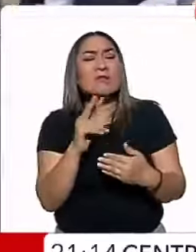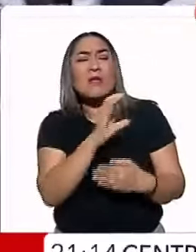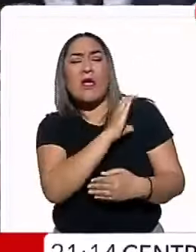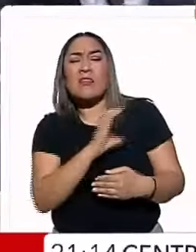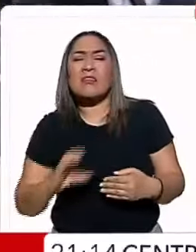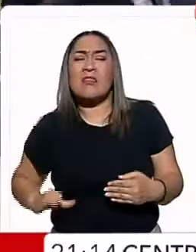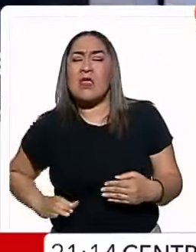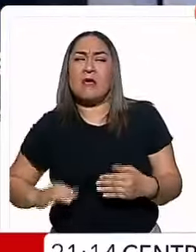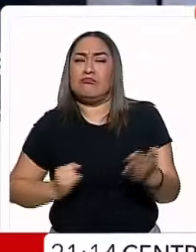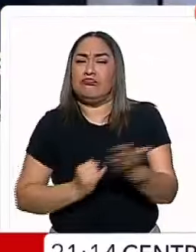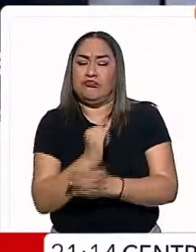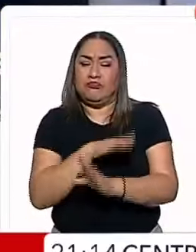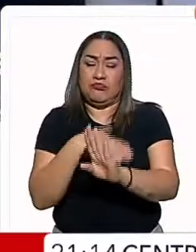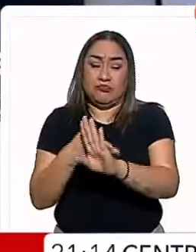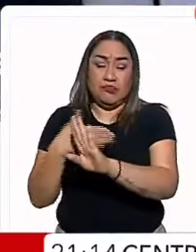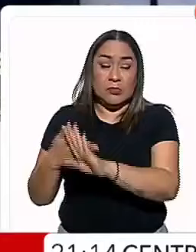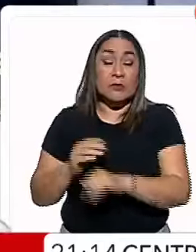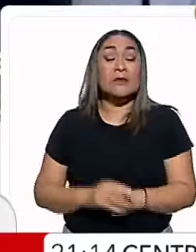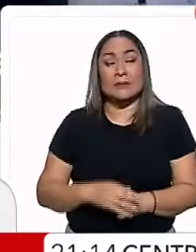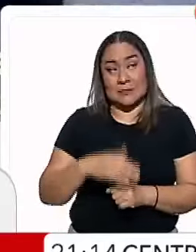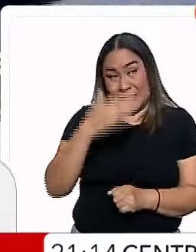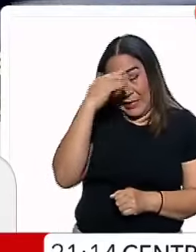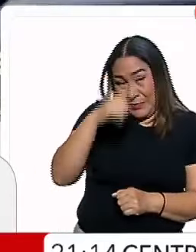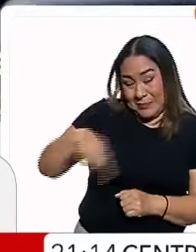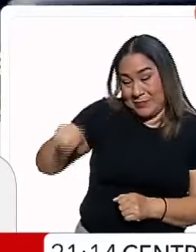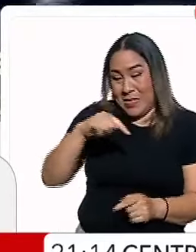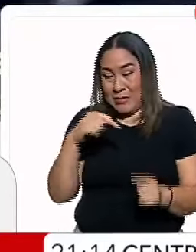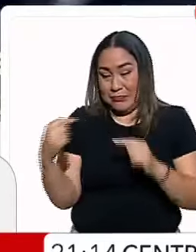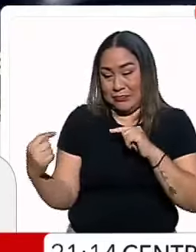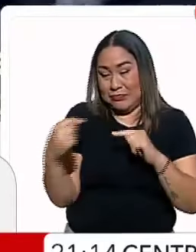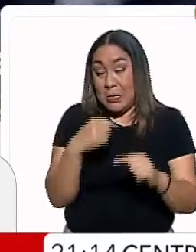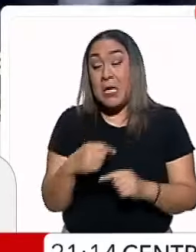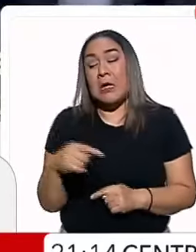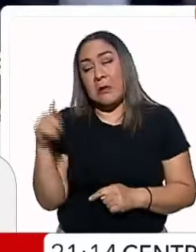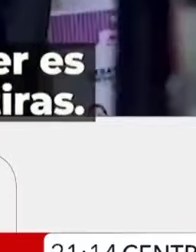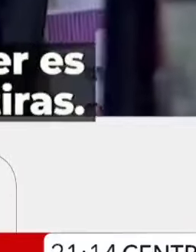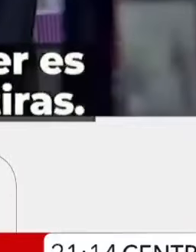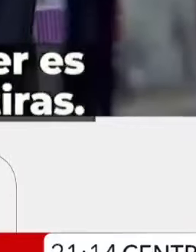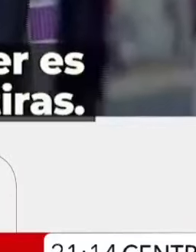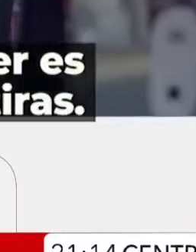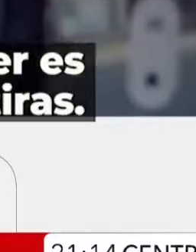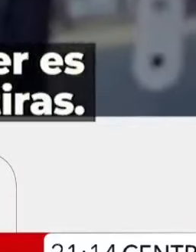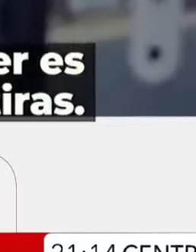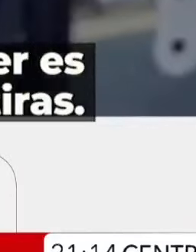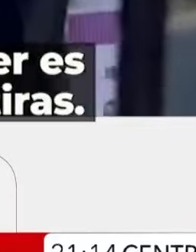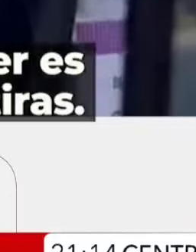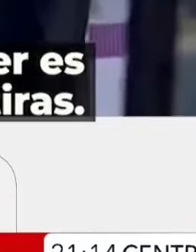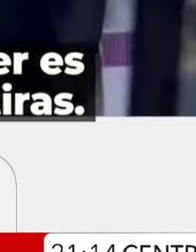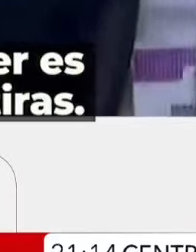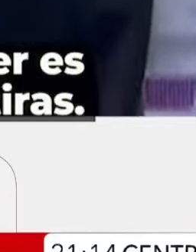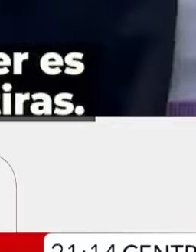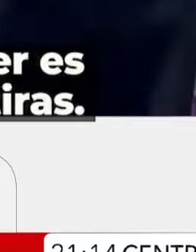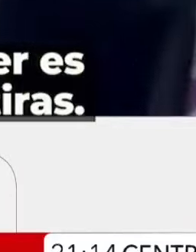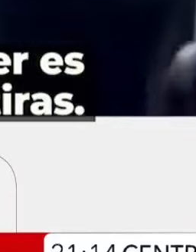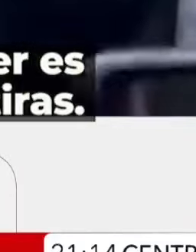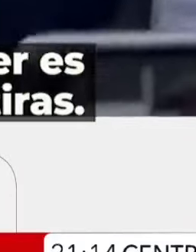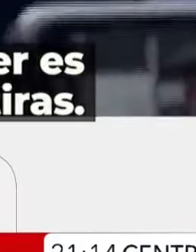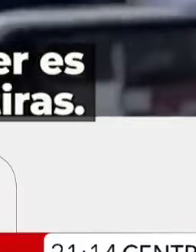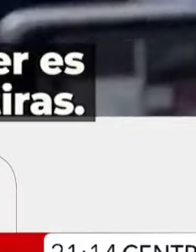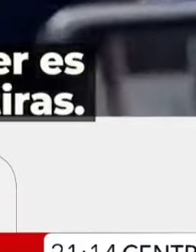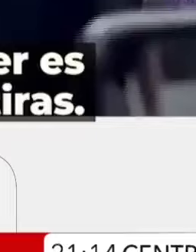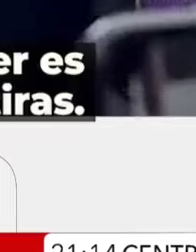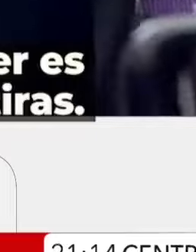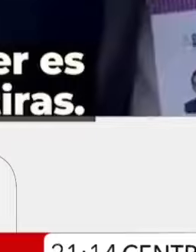candidatos opositores. Sus contrincantes lo que seguramente vendrán a hacer es a atacar con difamaciones,